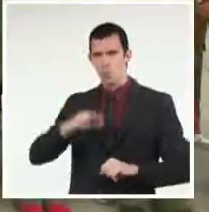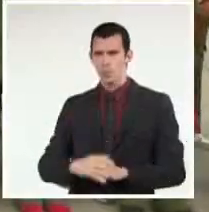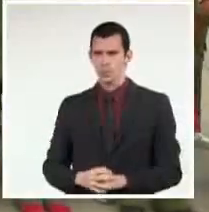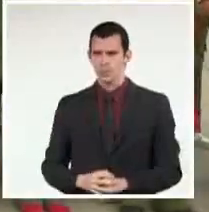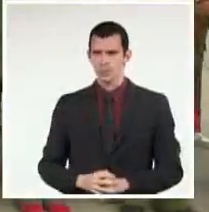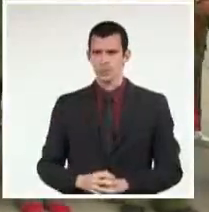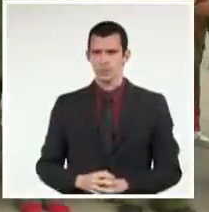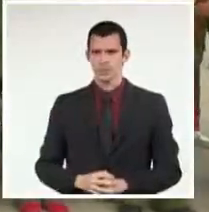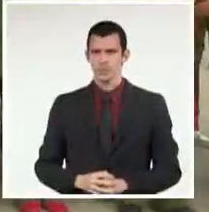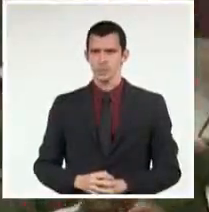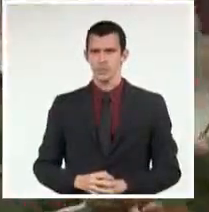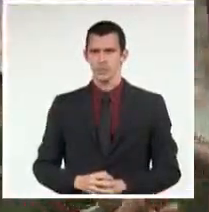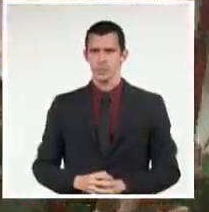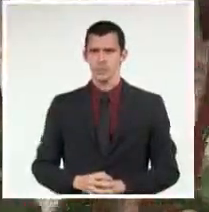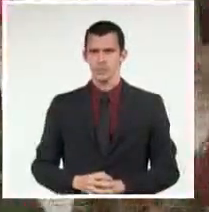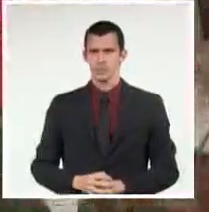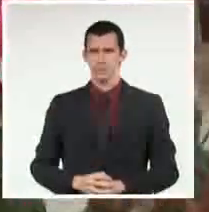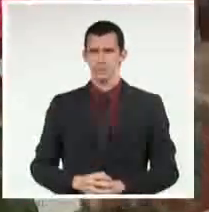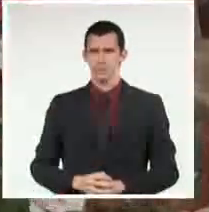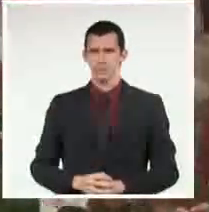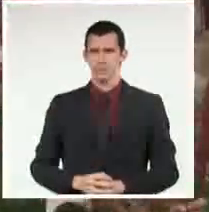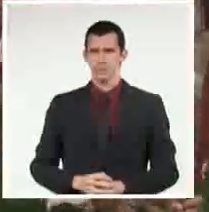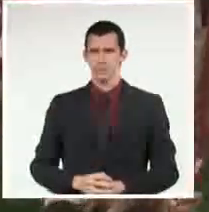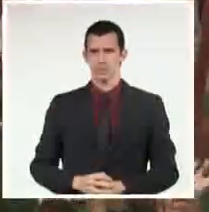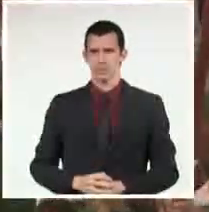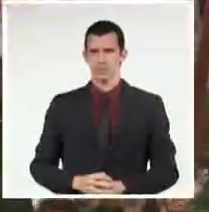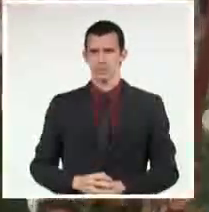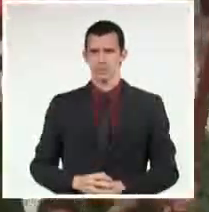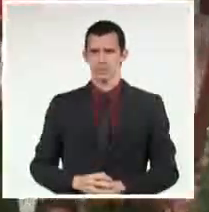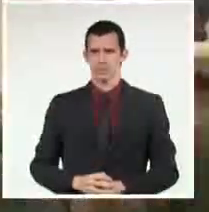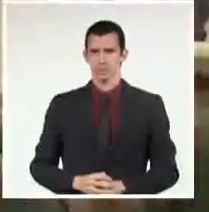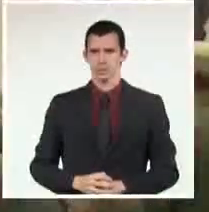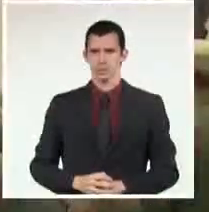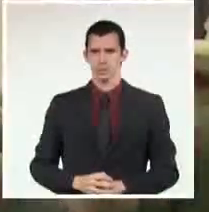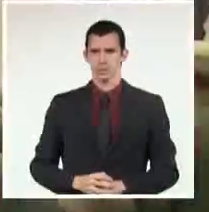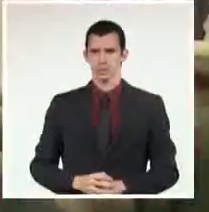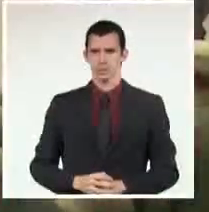fecundas de la nación. En Gran Maya, Kelin Pérez, Sistema Informativo de la Televisión Cubana.